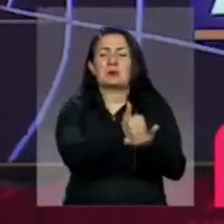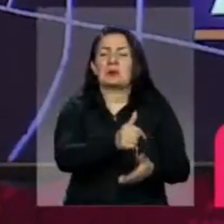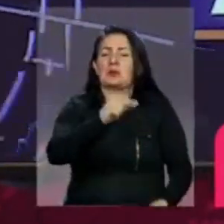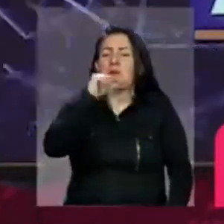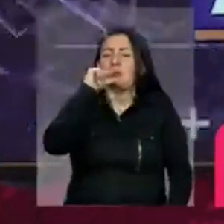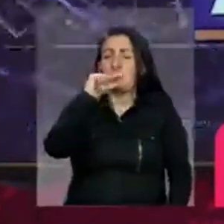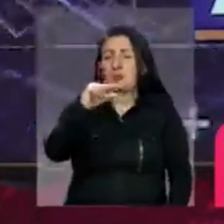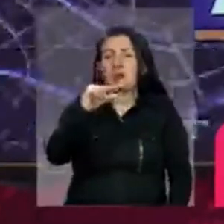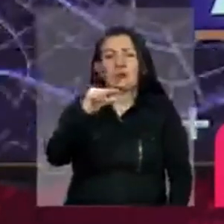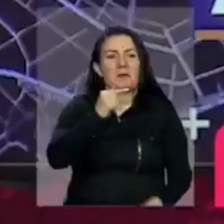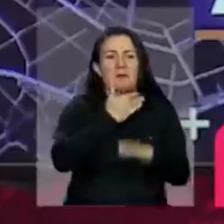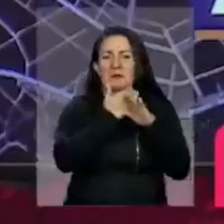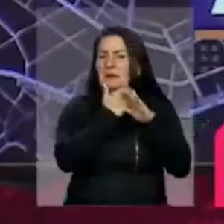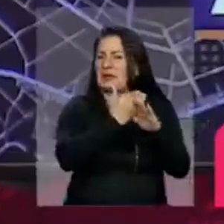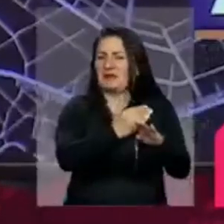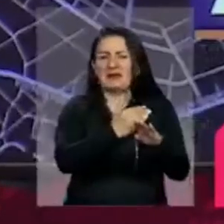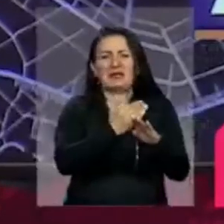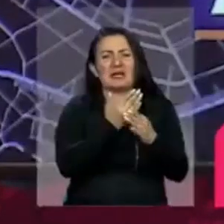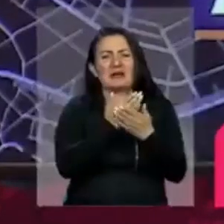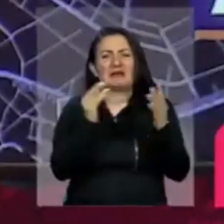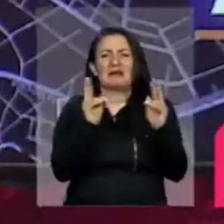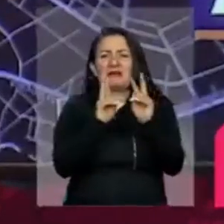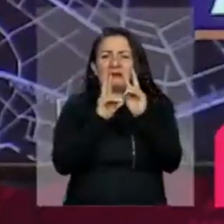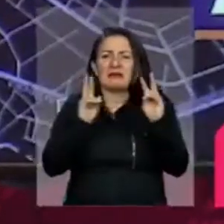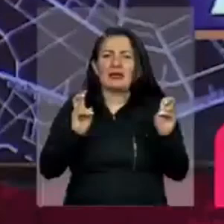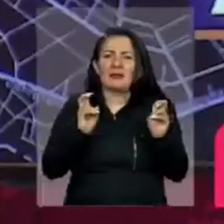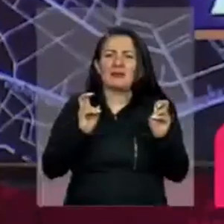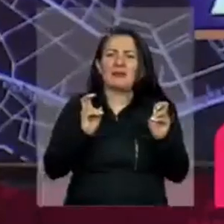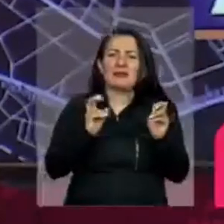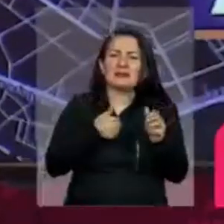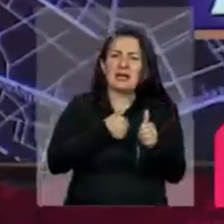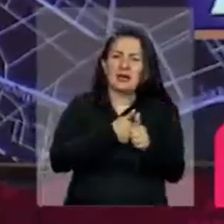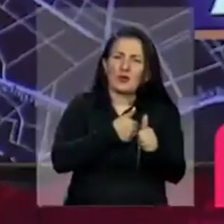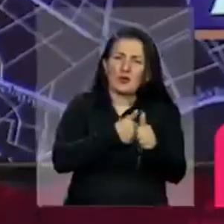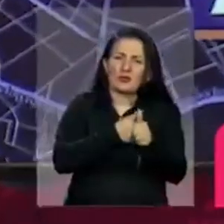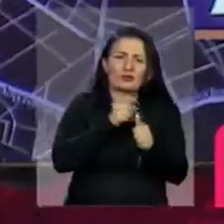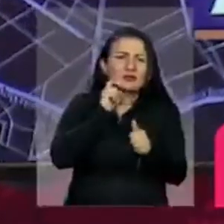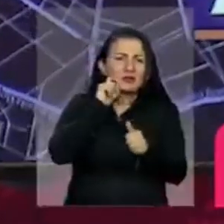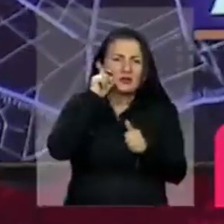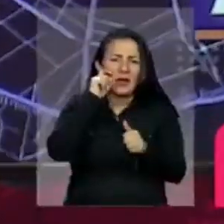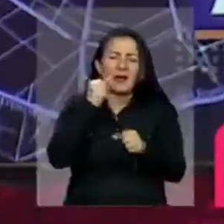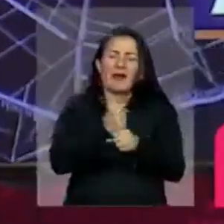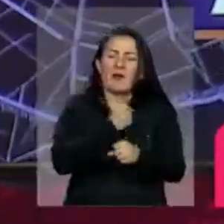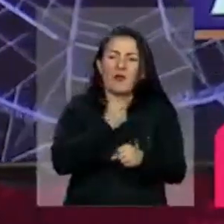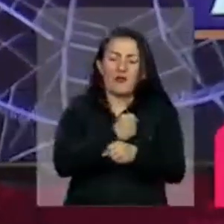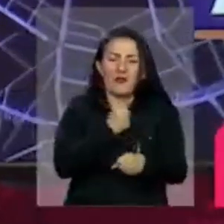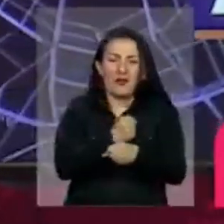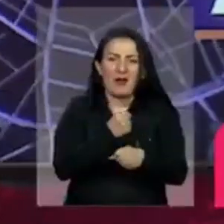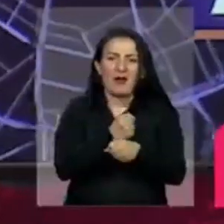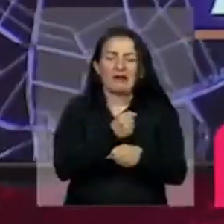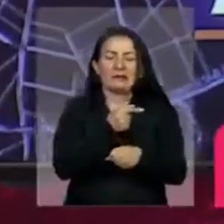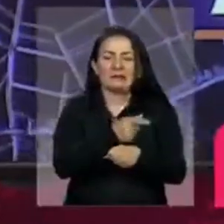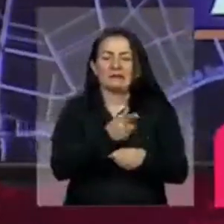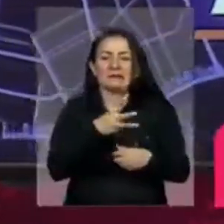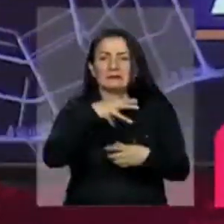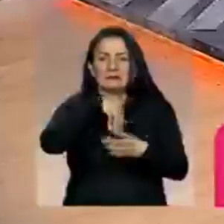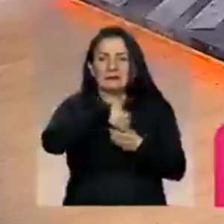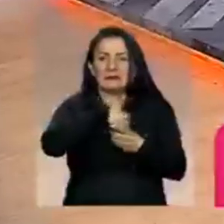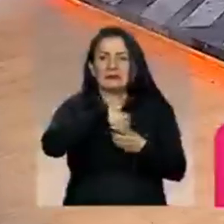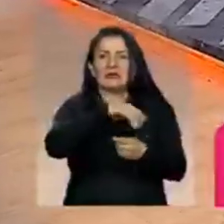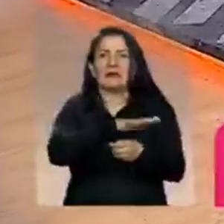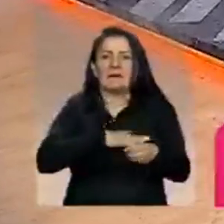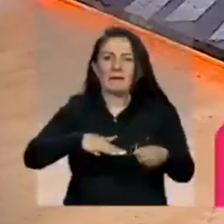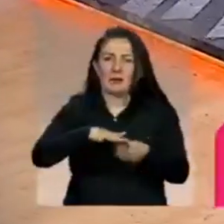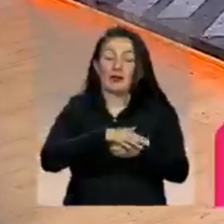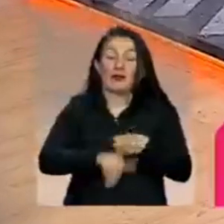y prevenir todos los temas, no solo de acoso sexual, sino laboral, que hay dentro de los equipos